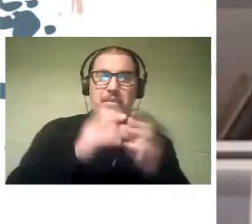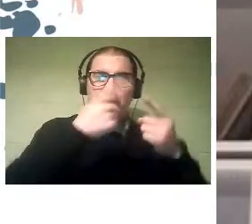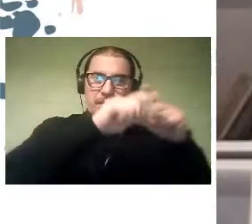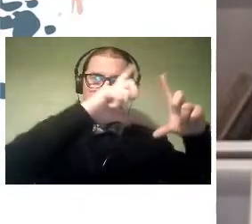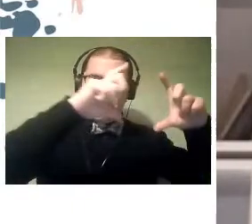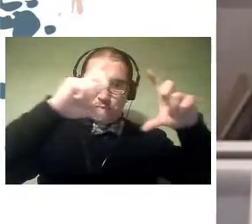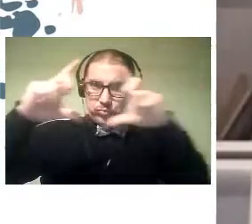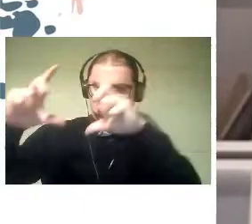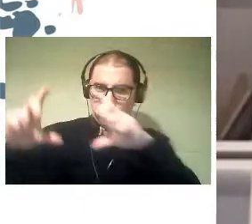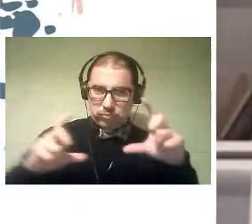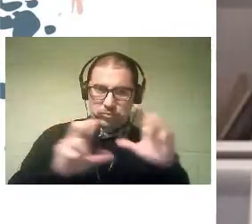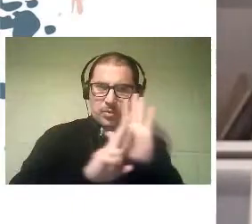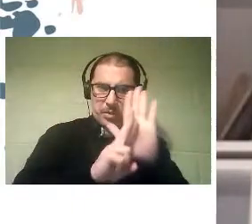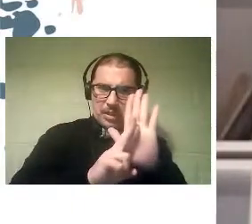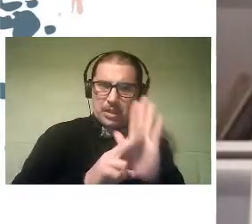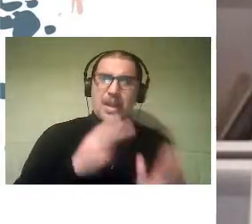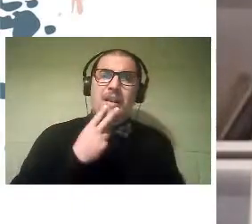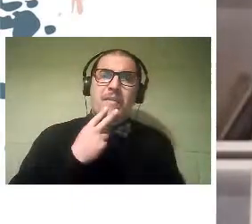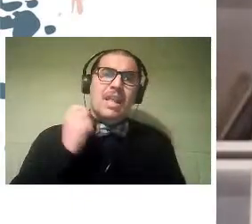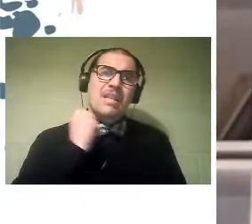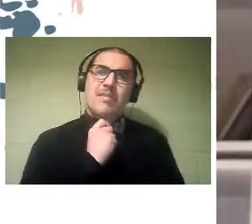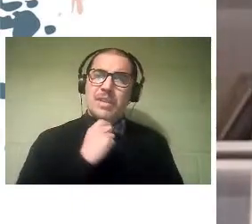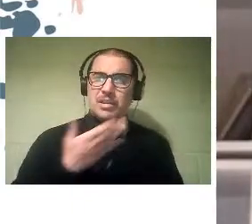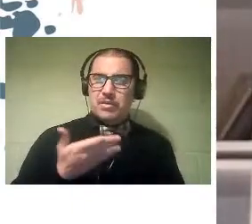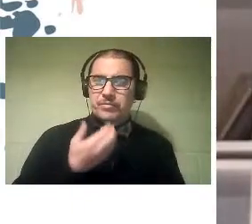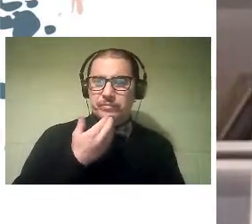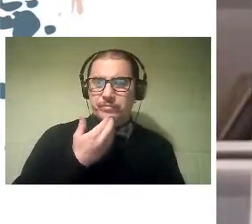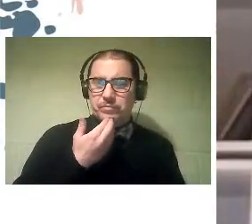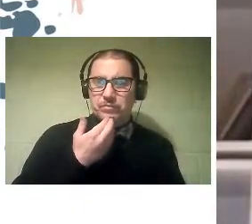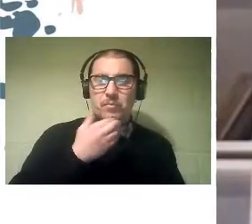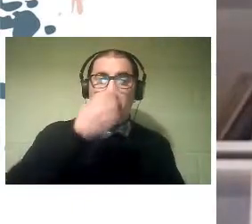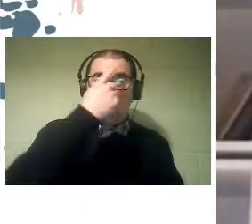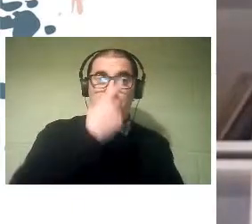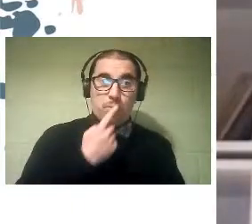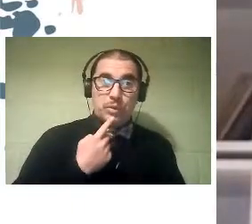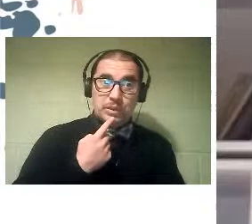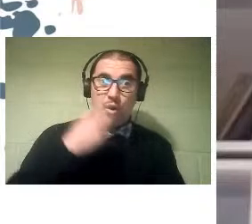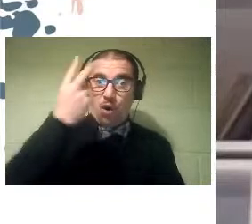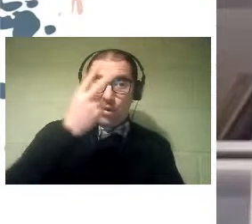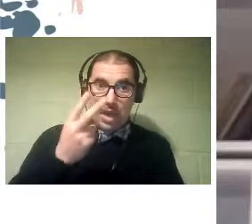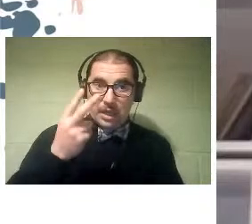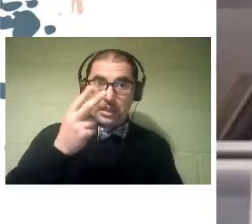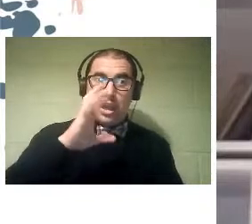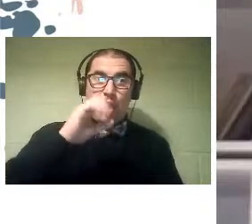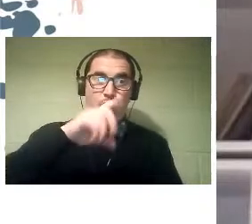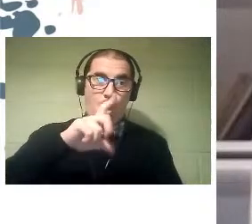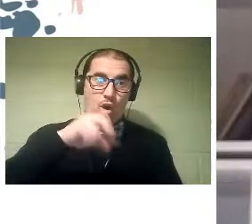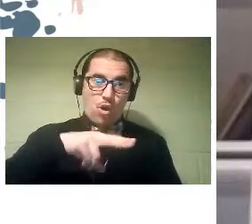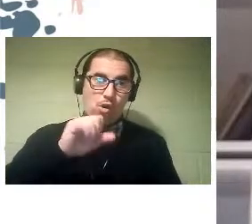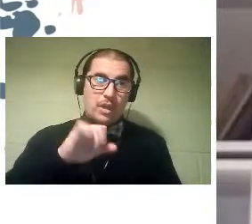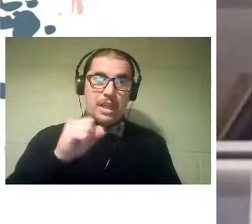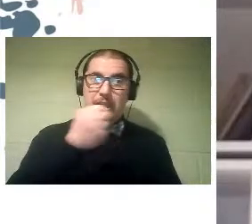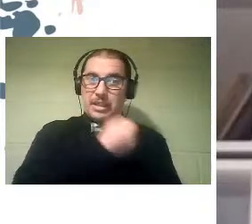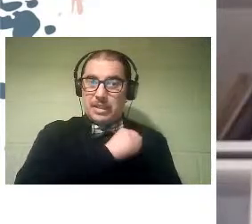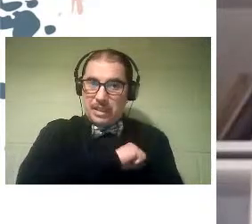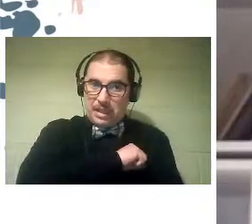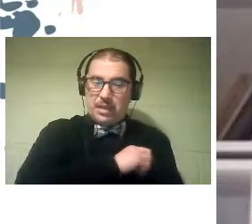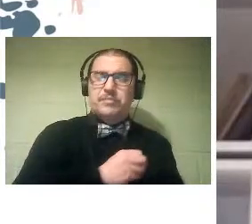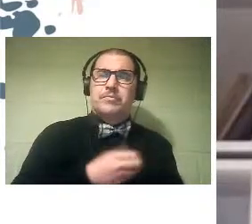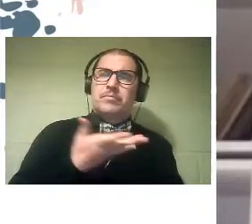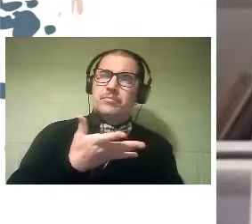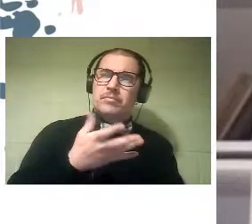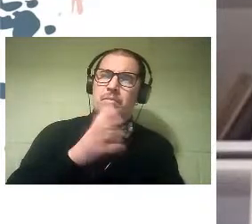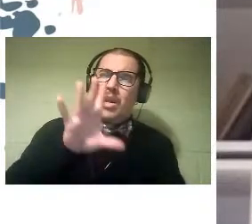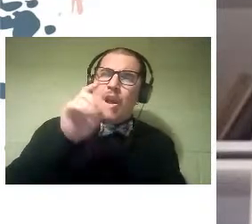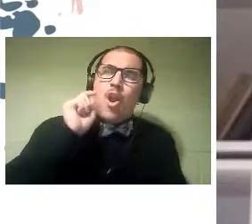pinturas que representan la vida de San Francisco y que están en el Museo de Arte Colonial de Santiago. La idea es descubrir